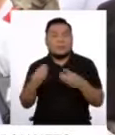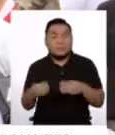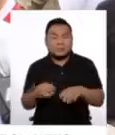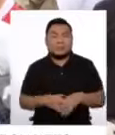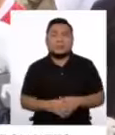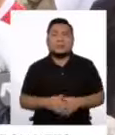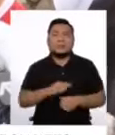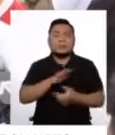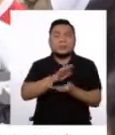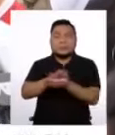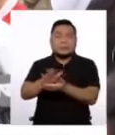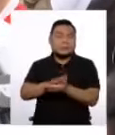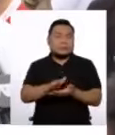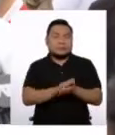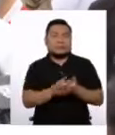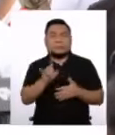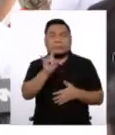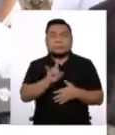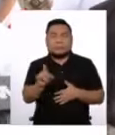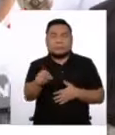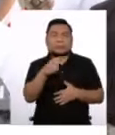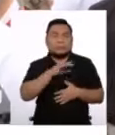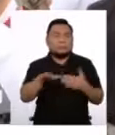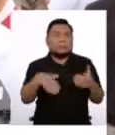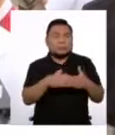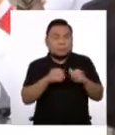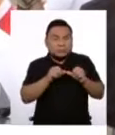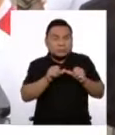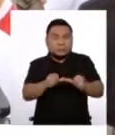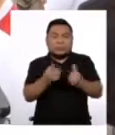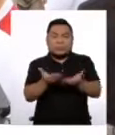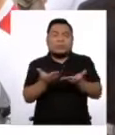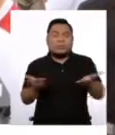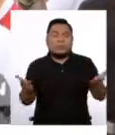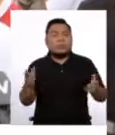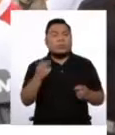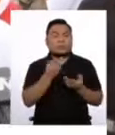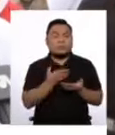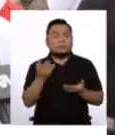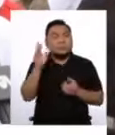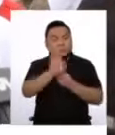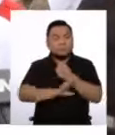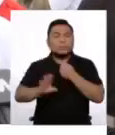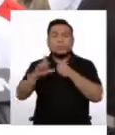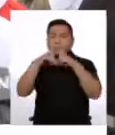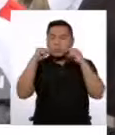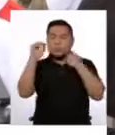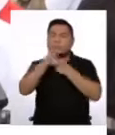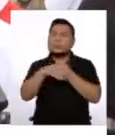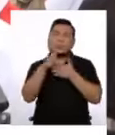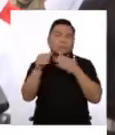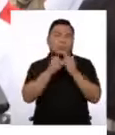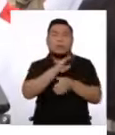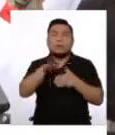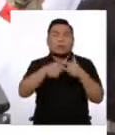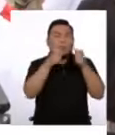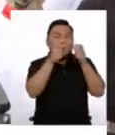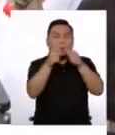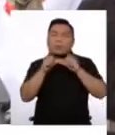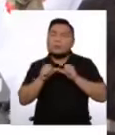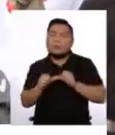la desinfección, la utilización en forma permanente de los equipos de bioseguridad son situaciones que se vienen supervisando